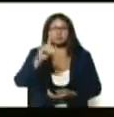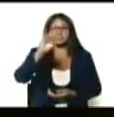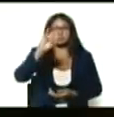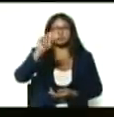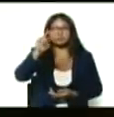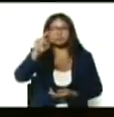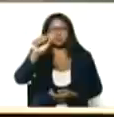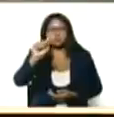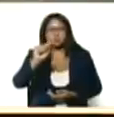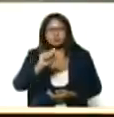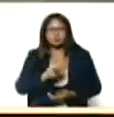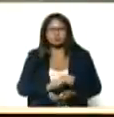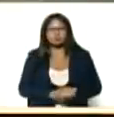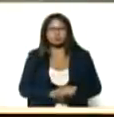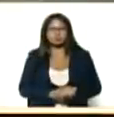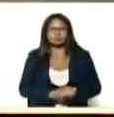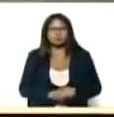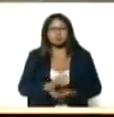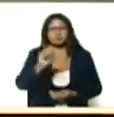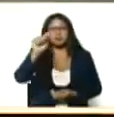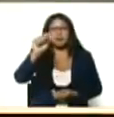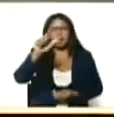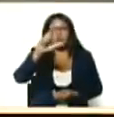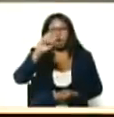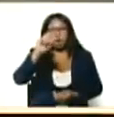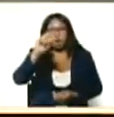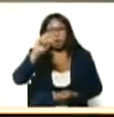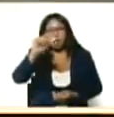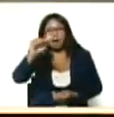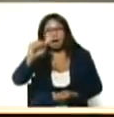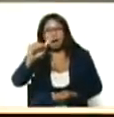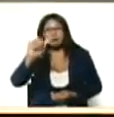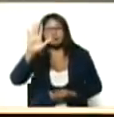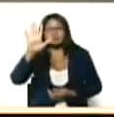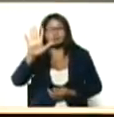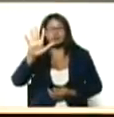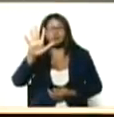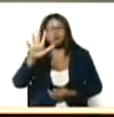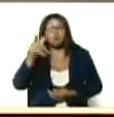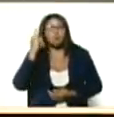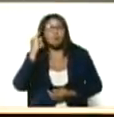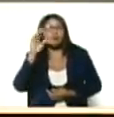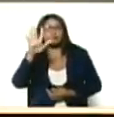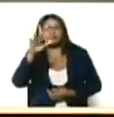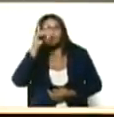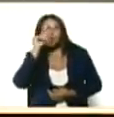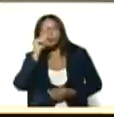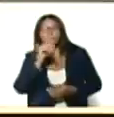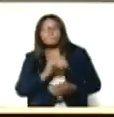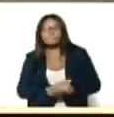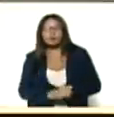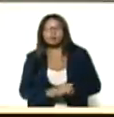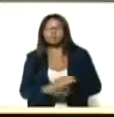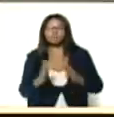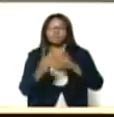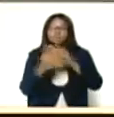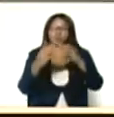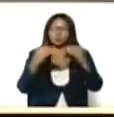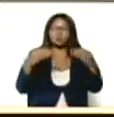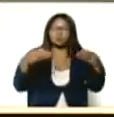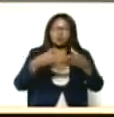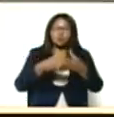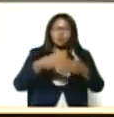Guzmán y Aloa Núñez. 5 mujeres, 5 hombres, al frente de esta